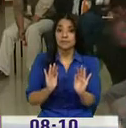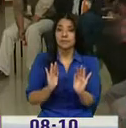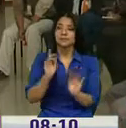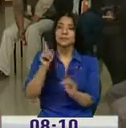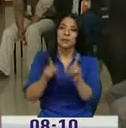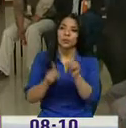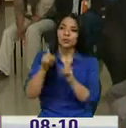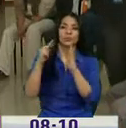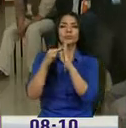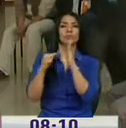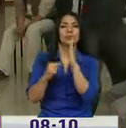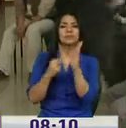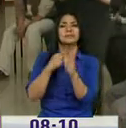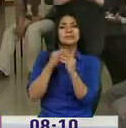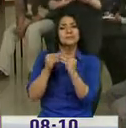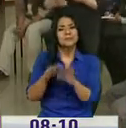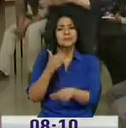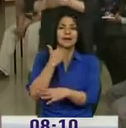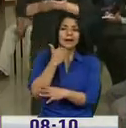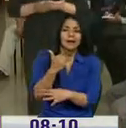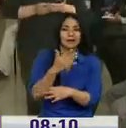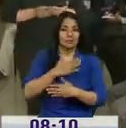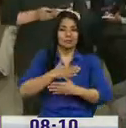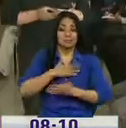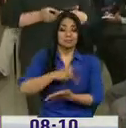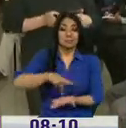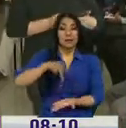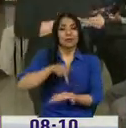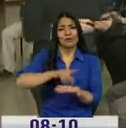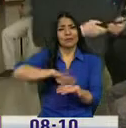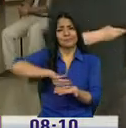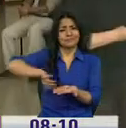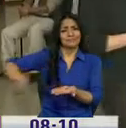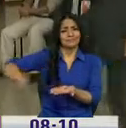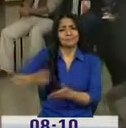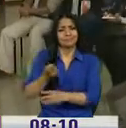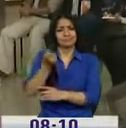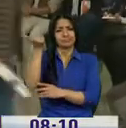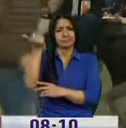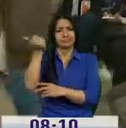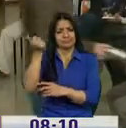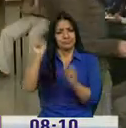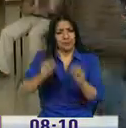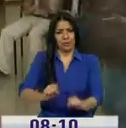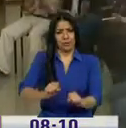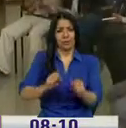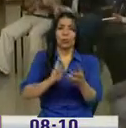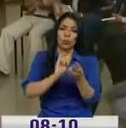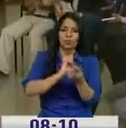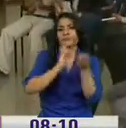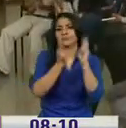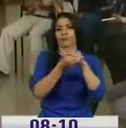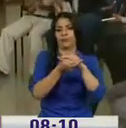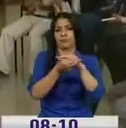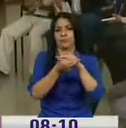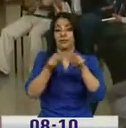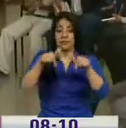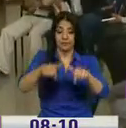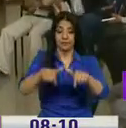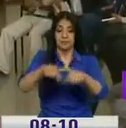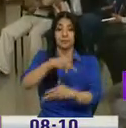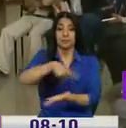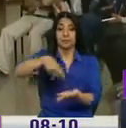ordenanzas que nos han afectado y nos están afectando a nuestras parroquias, que se revea, que se reforme, y no son aplicables